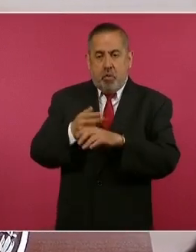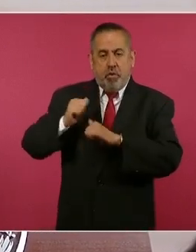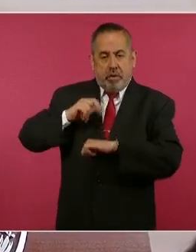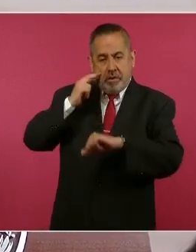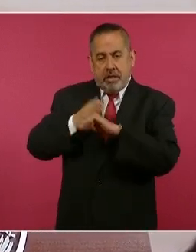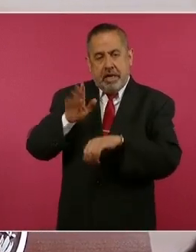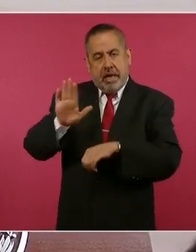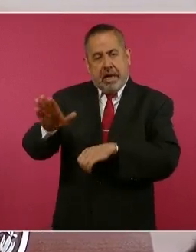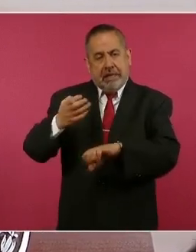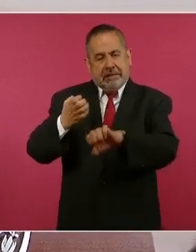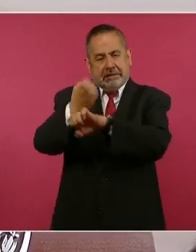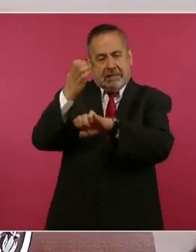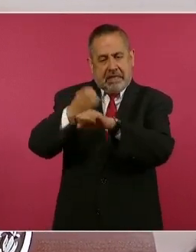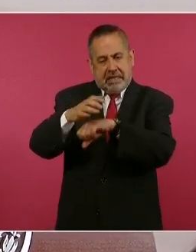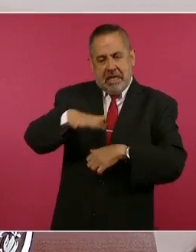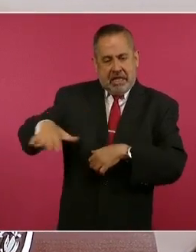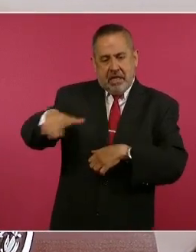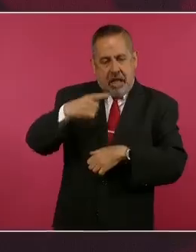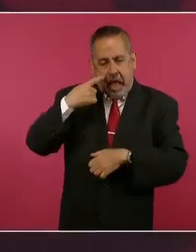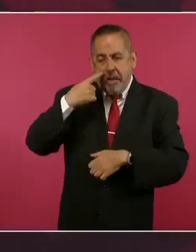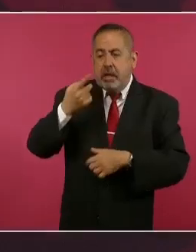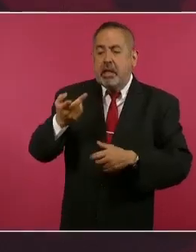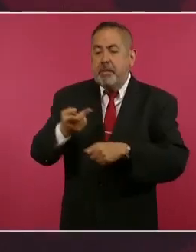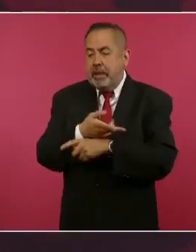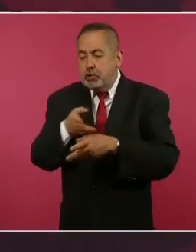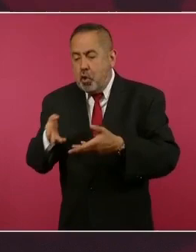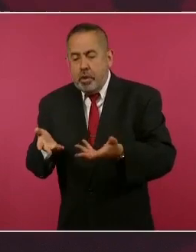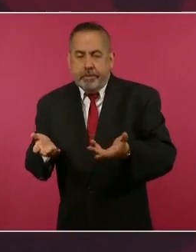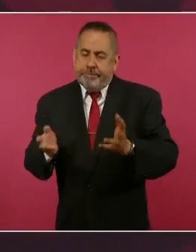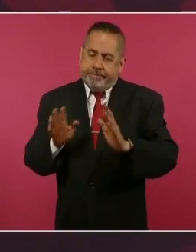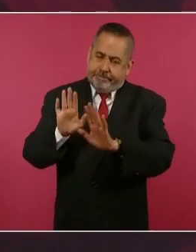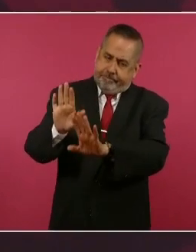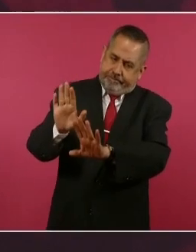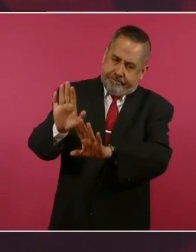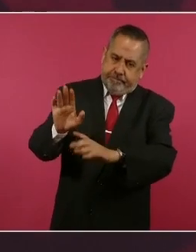autoridades estatales ver esto.